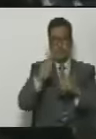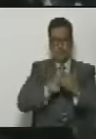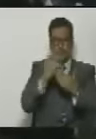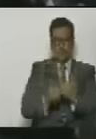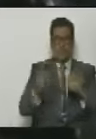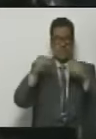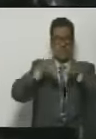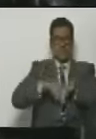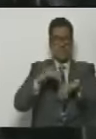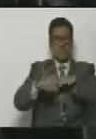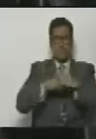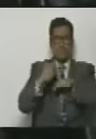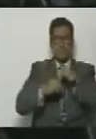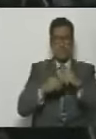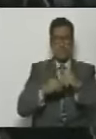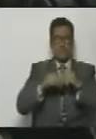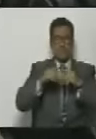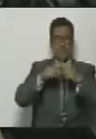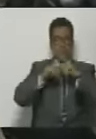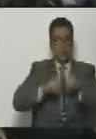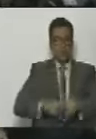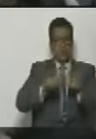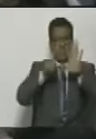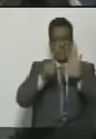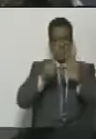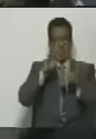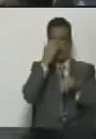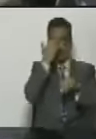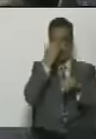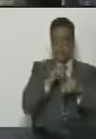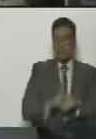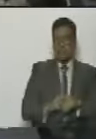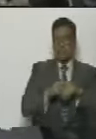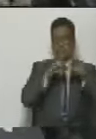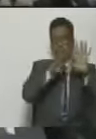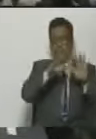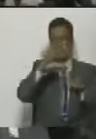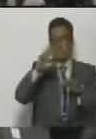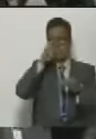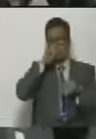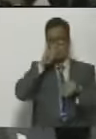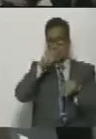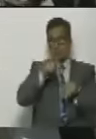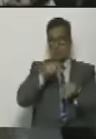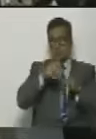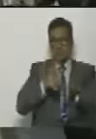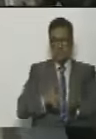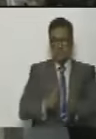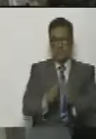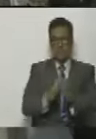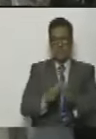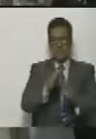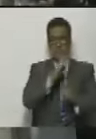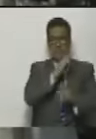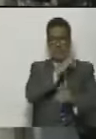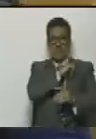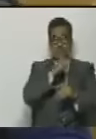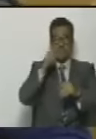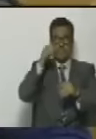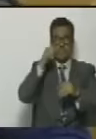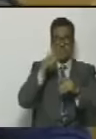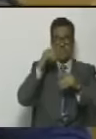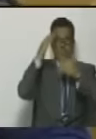de acuerdo con motivo de conmemorarse el 6 de febrero, el 95 aniversario del natalicio del comandante